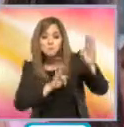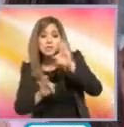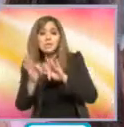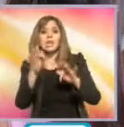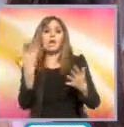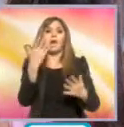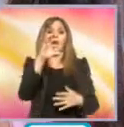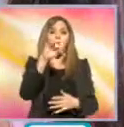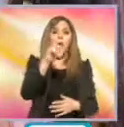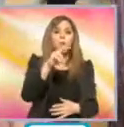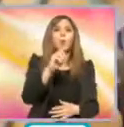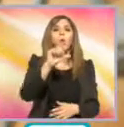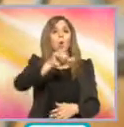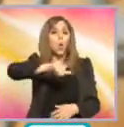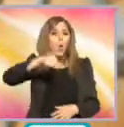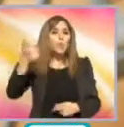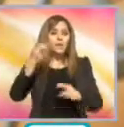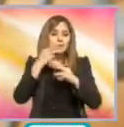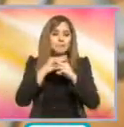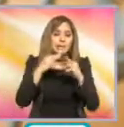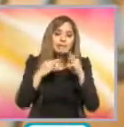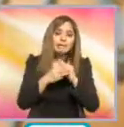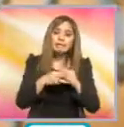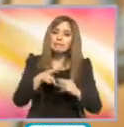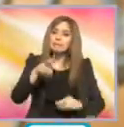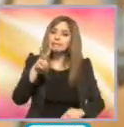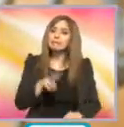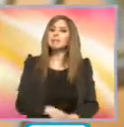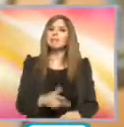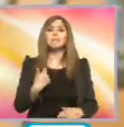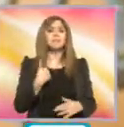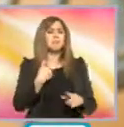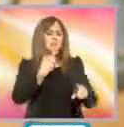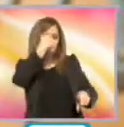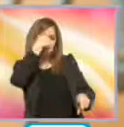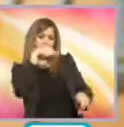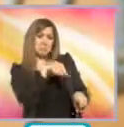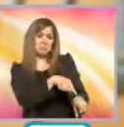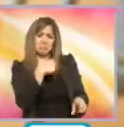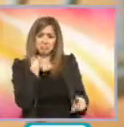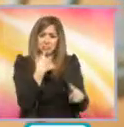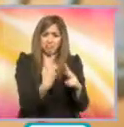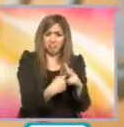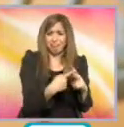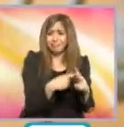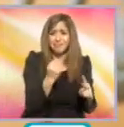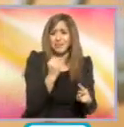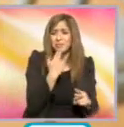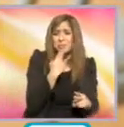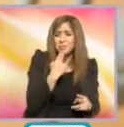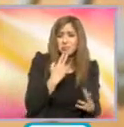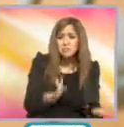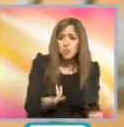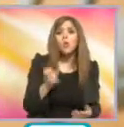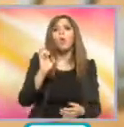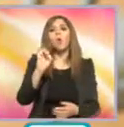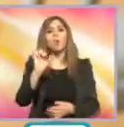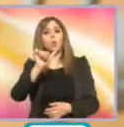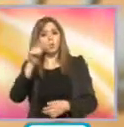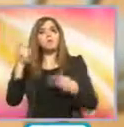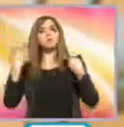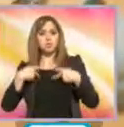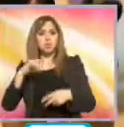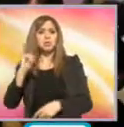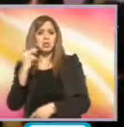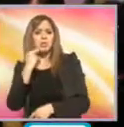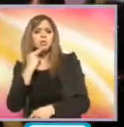sí, probablemente a muchas personas no les servirán o Sí, no no les las vas a servirán. volver a usar en tu vida. ¿o sí? Habrá quien sí, habrá quien no, pero va más